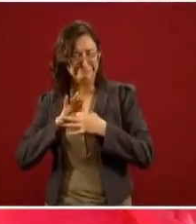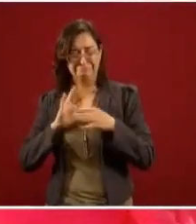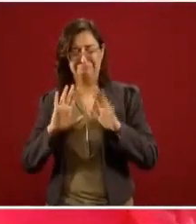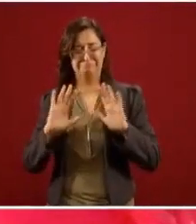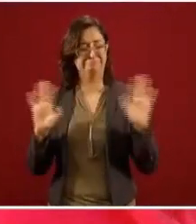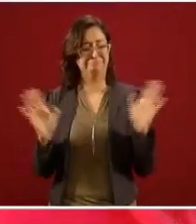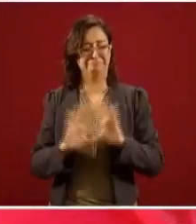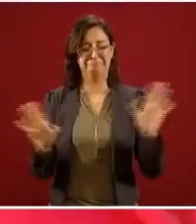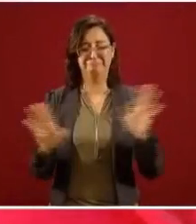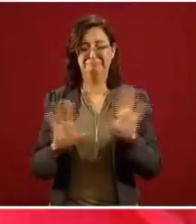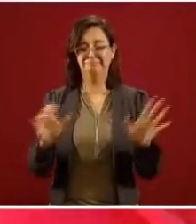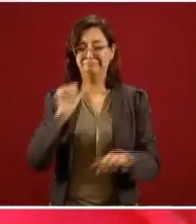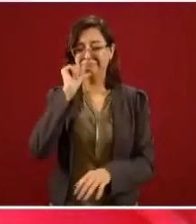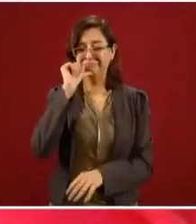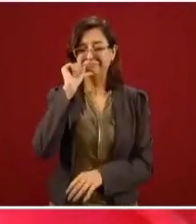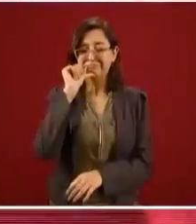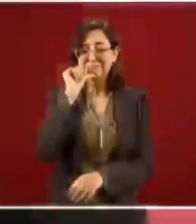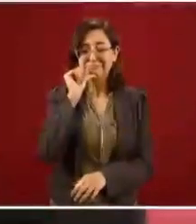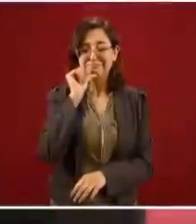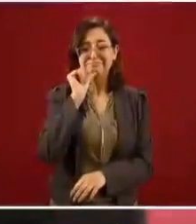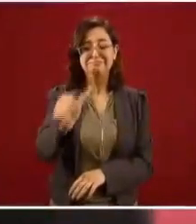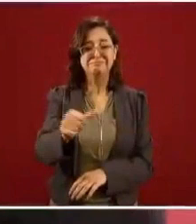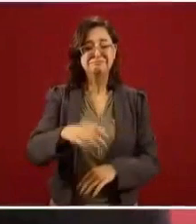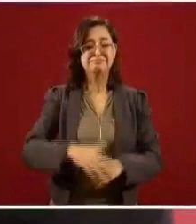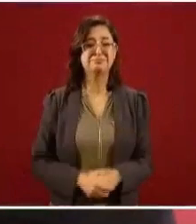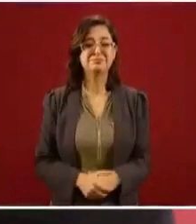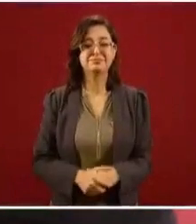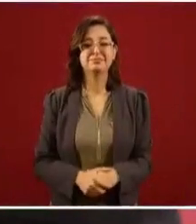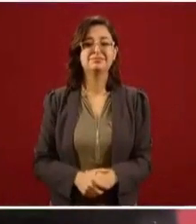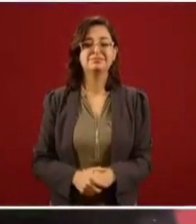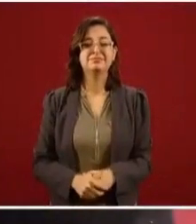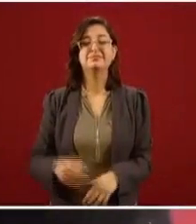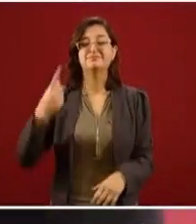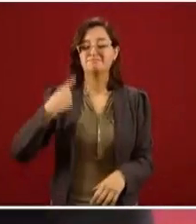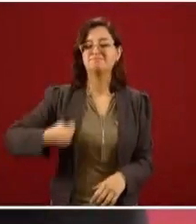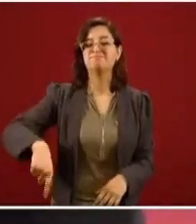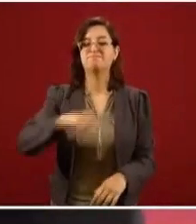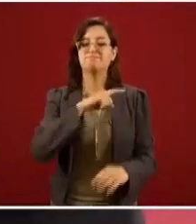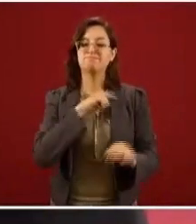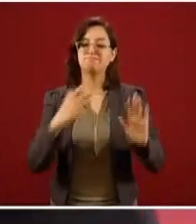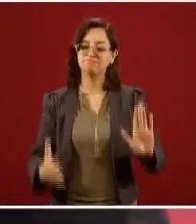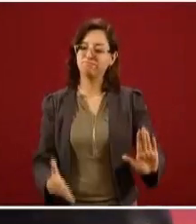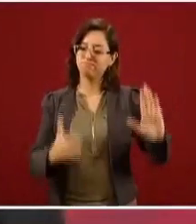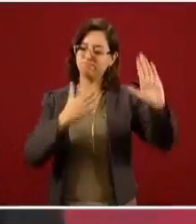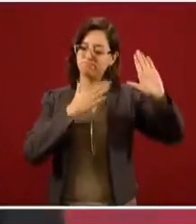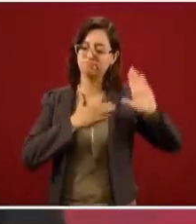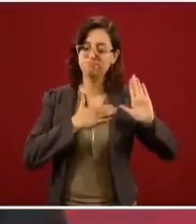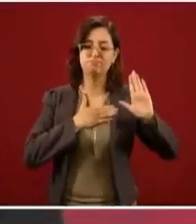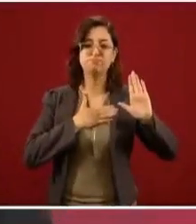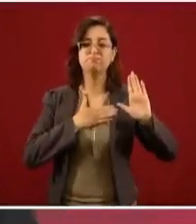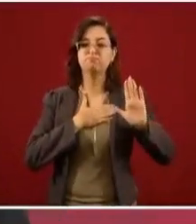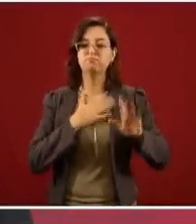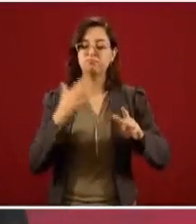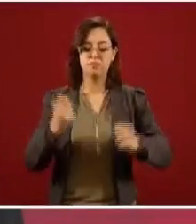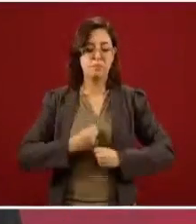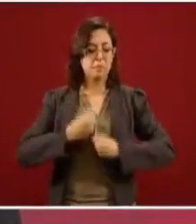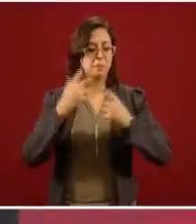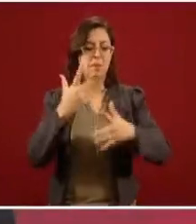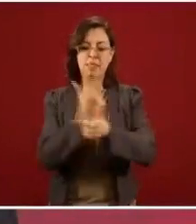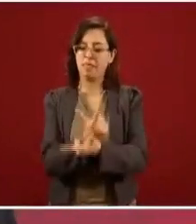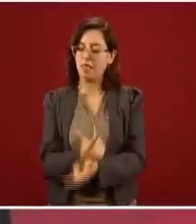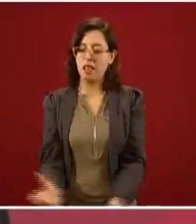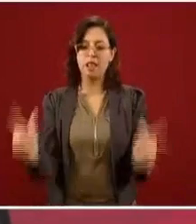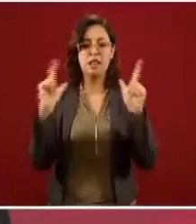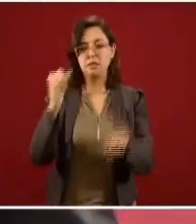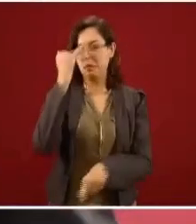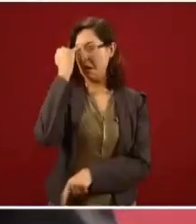Nosotros tenemos el compromiso de garantizar la libertad de expresión, de